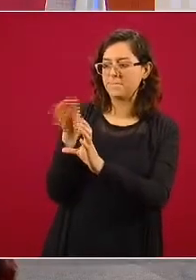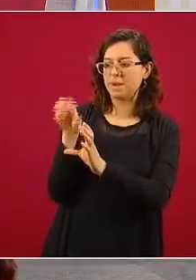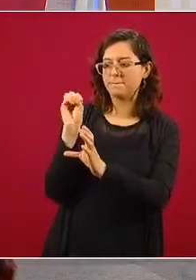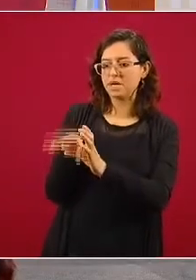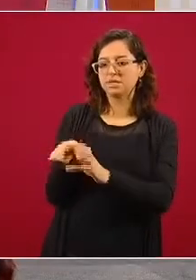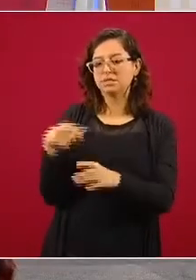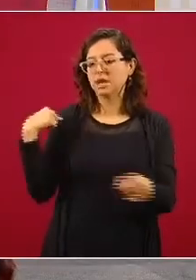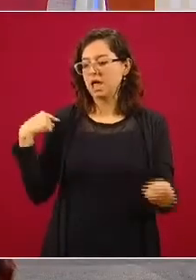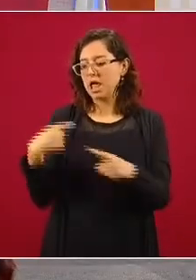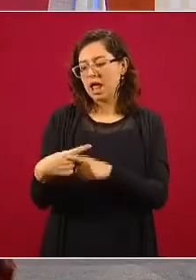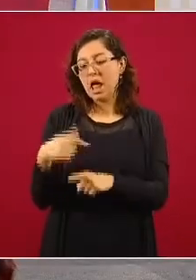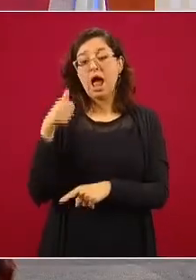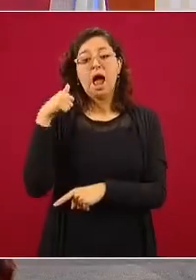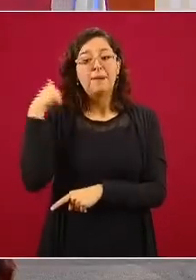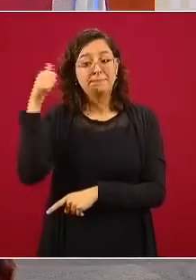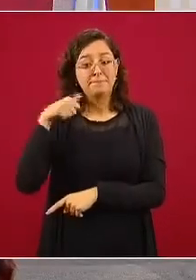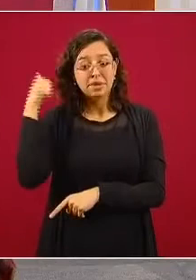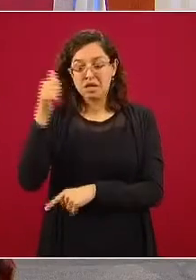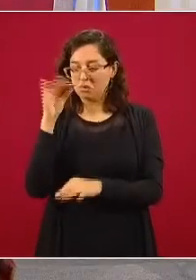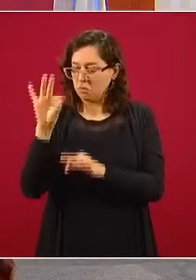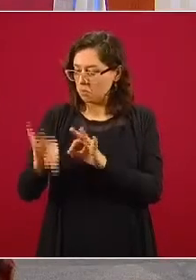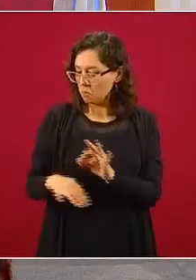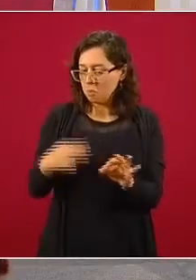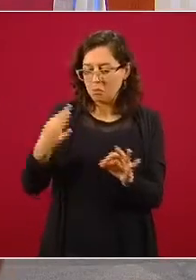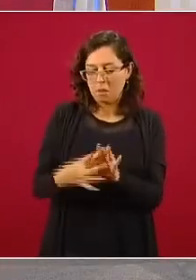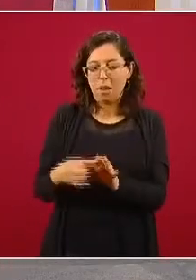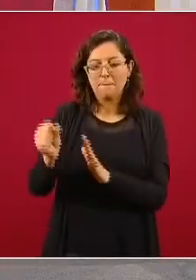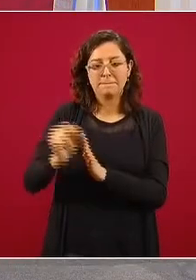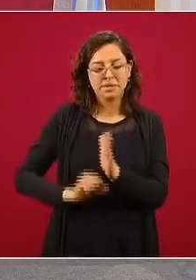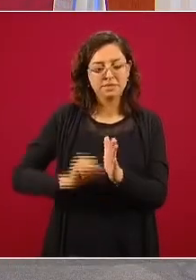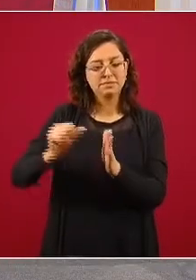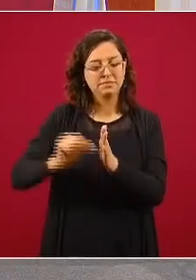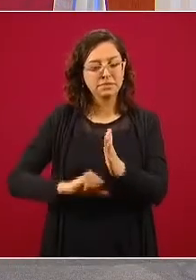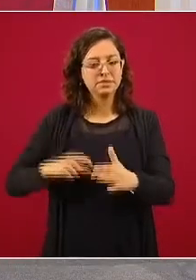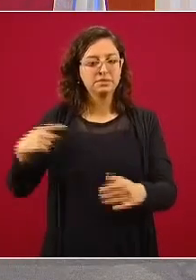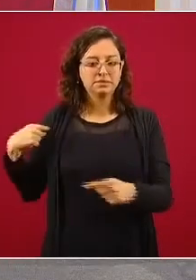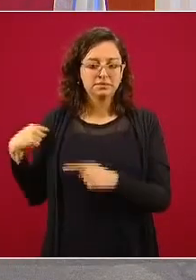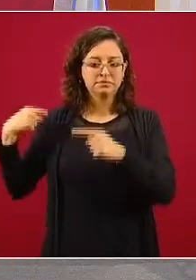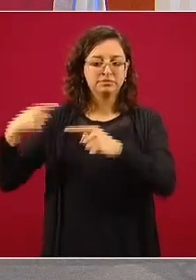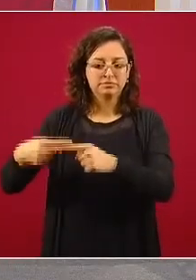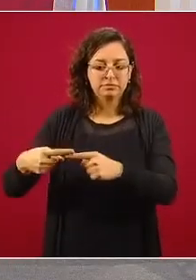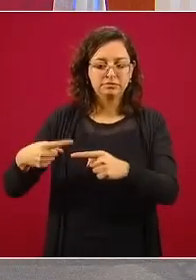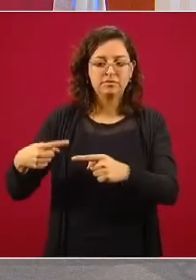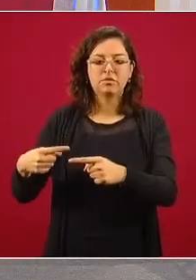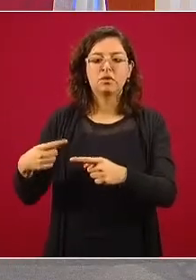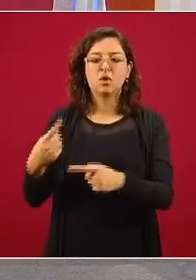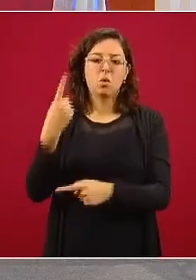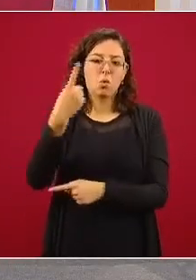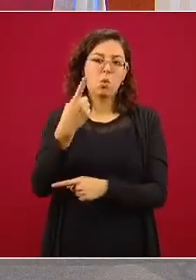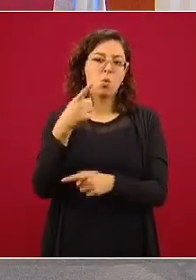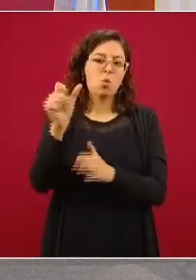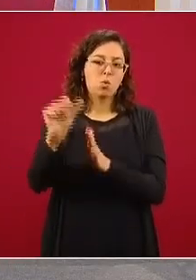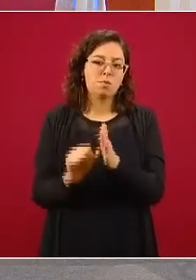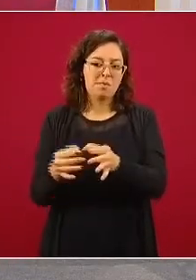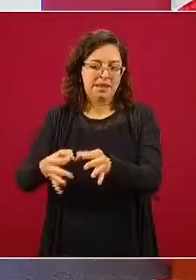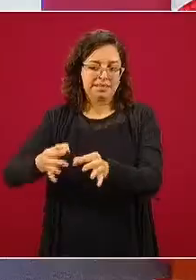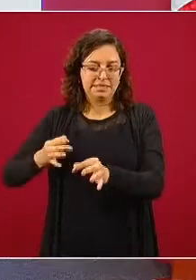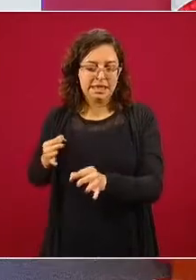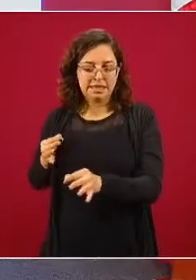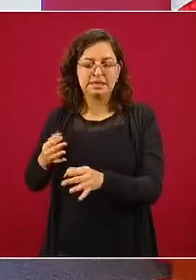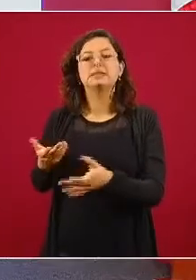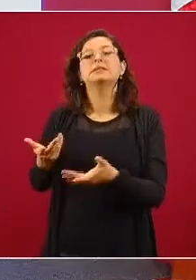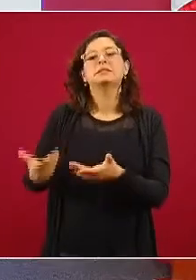ya está totalmente cerrado y cada mes lo estamos presentando aquí con un mes de desfase para el cierre